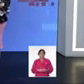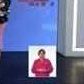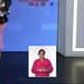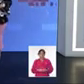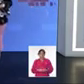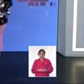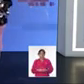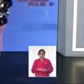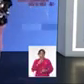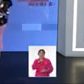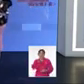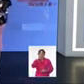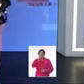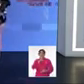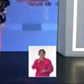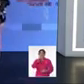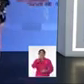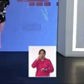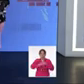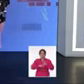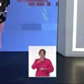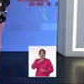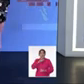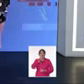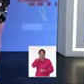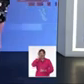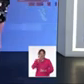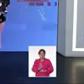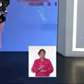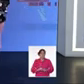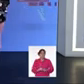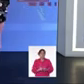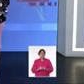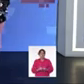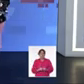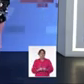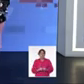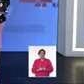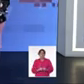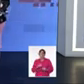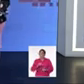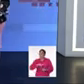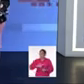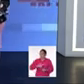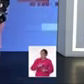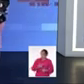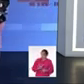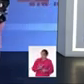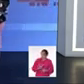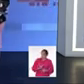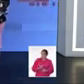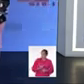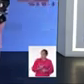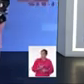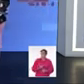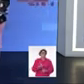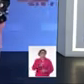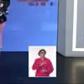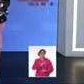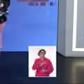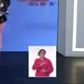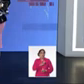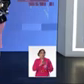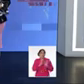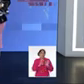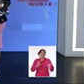Elena, me gustaría decir algo. Hay palabras que nos ponen en guardia cuando decimos un artista de lujo, y sin embargo se trata sencillamente